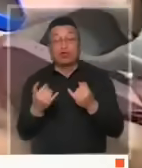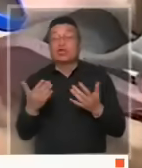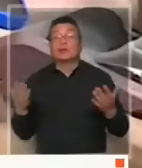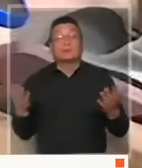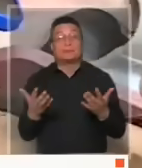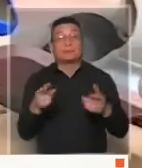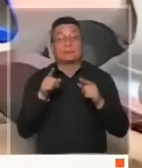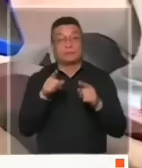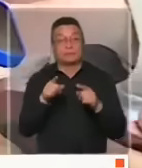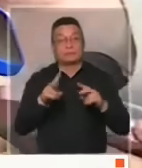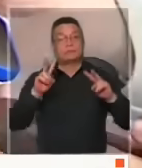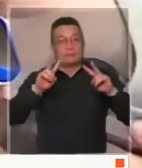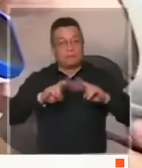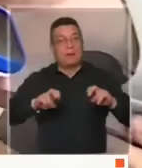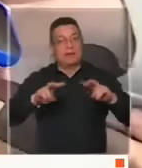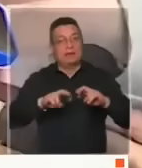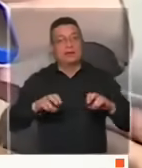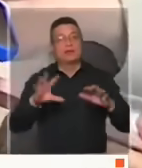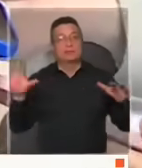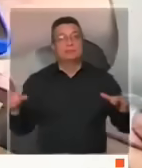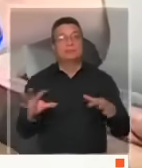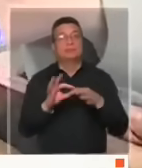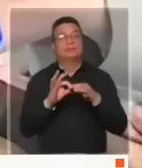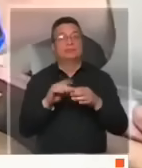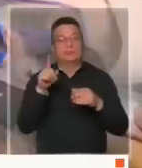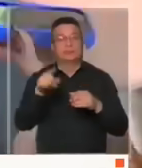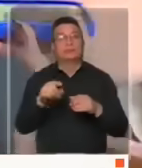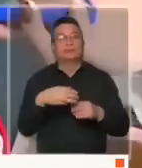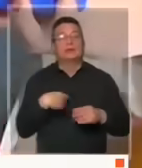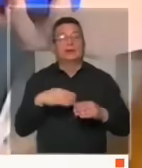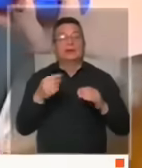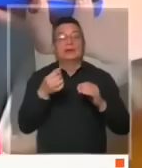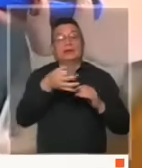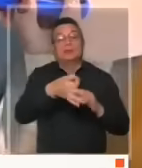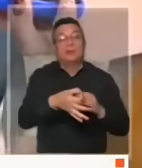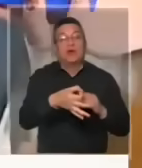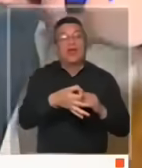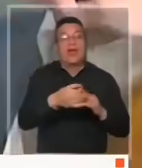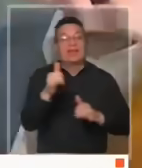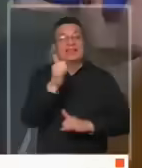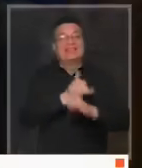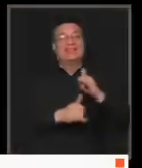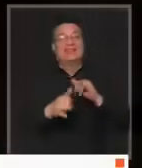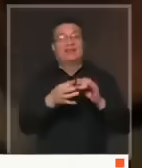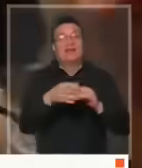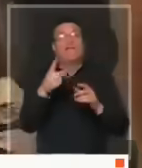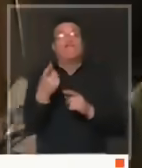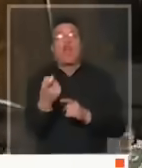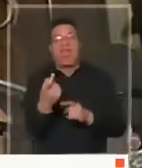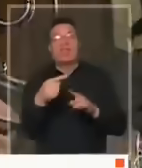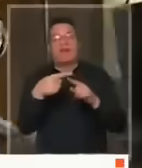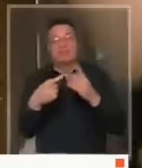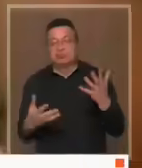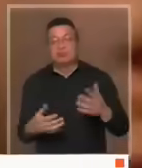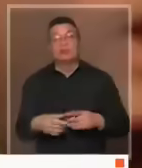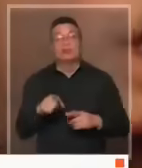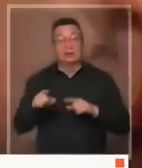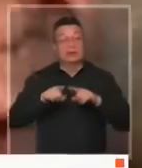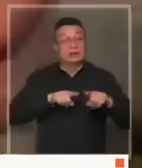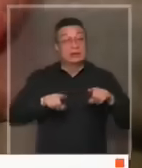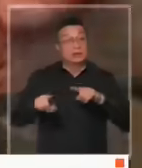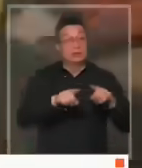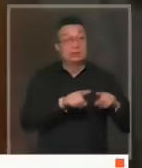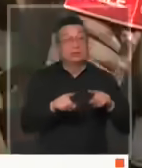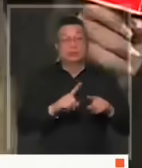es una investigación en relación a un caso de criptomonedas? Criptomonedas, boletas... Un tipo de diligencia que